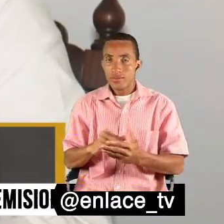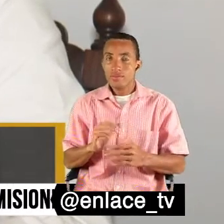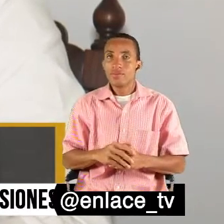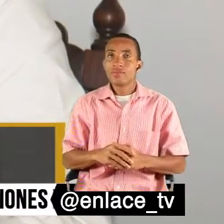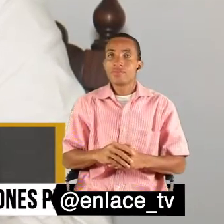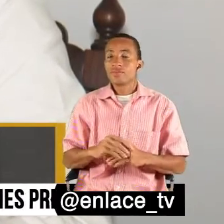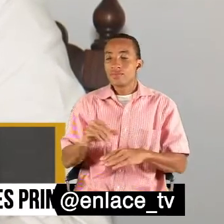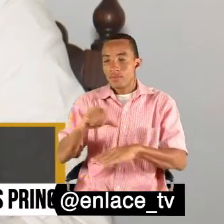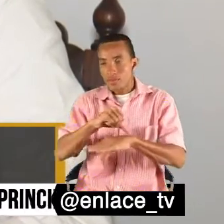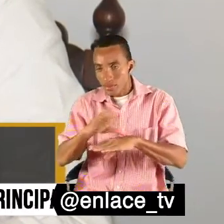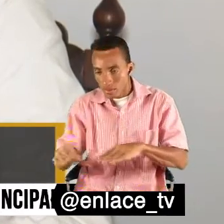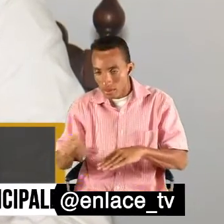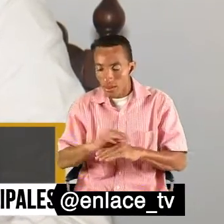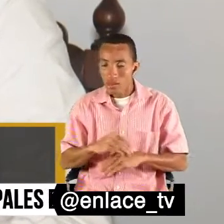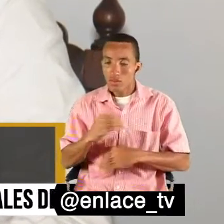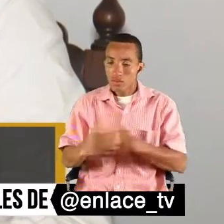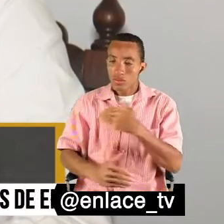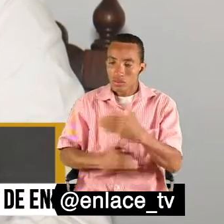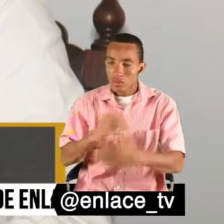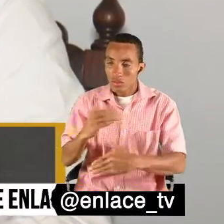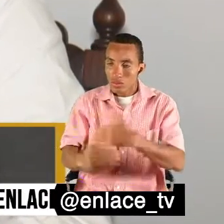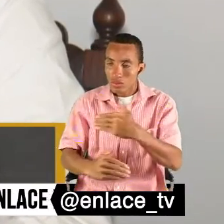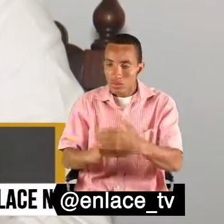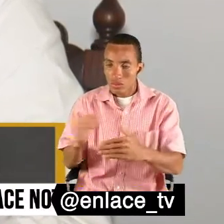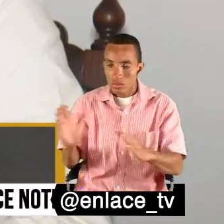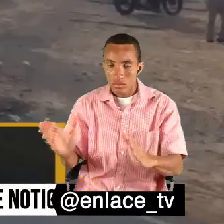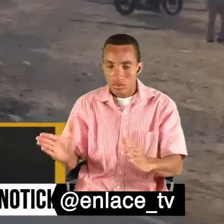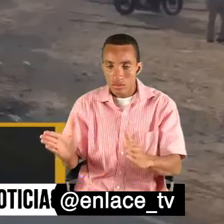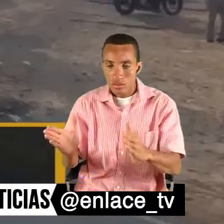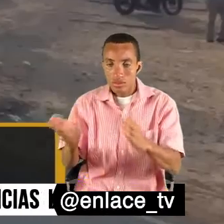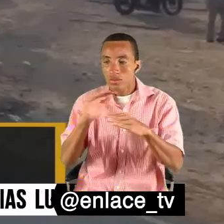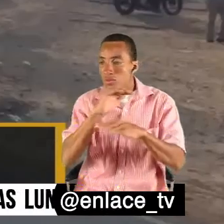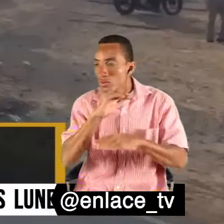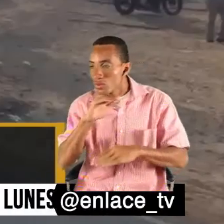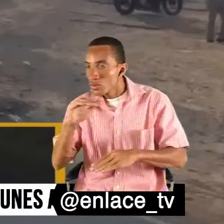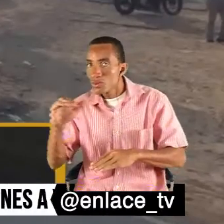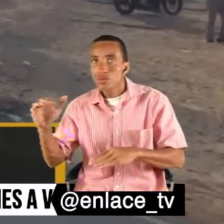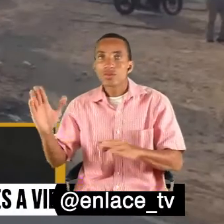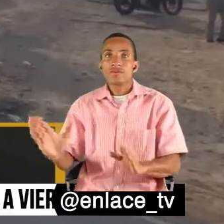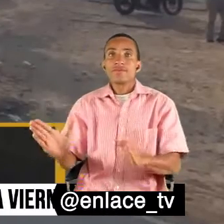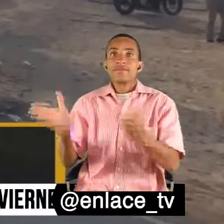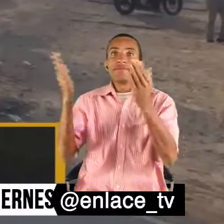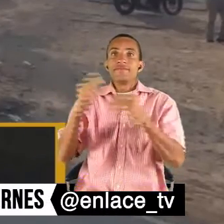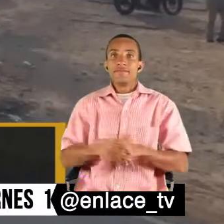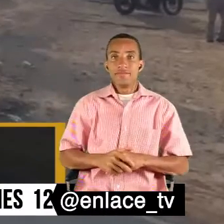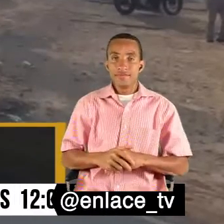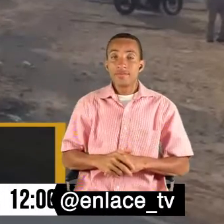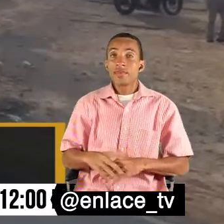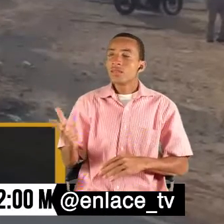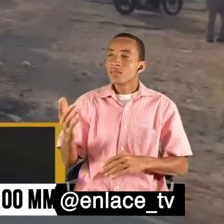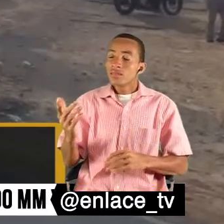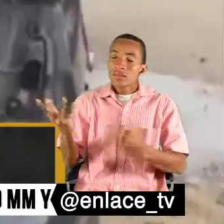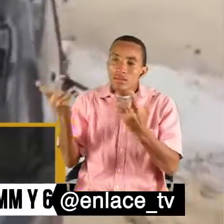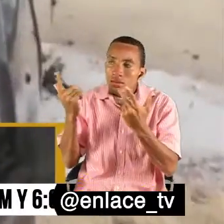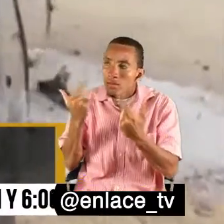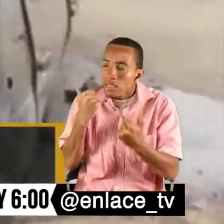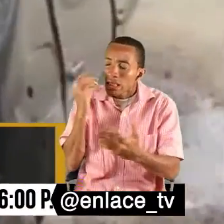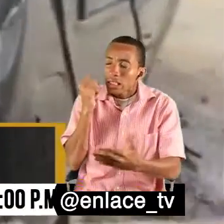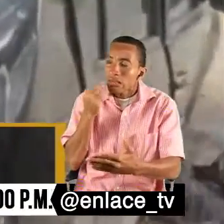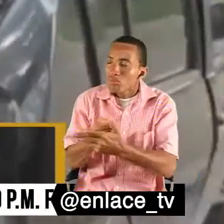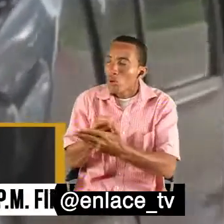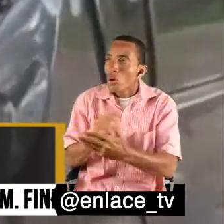le hacen la cirugía y Carlos empieza su estabilidad y su recuperación. Narró cómo fue ese momento en el que supo de la noticia del accidente y cómo fue Salomé,